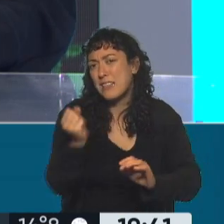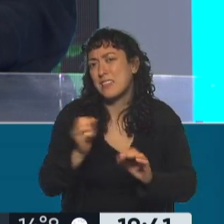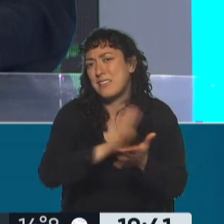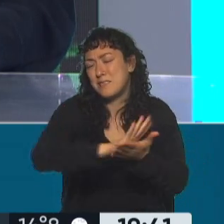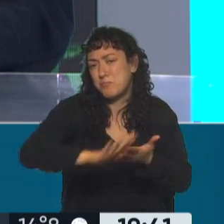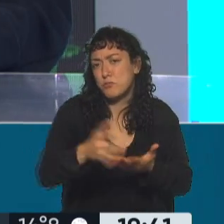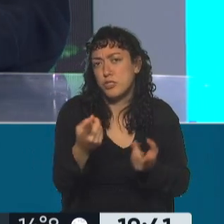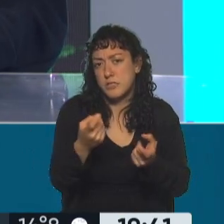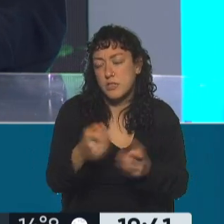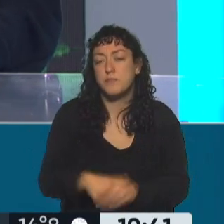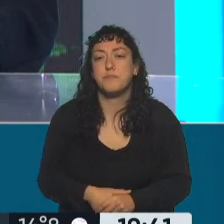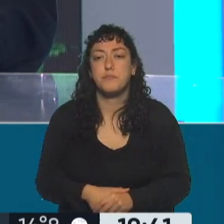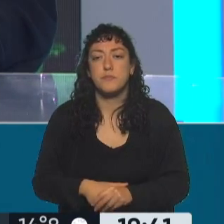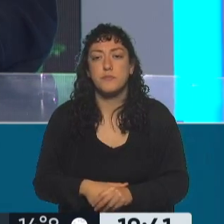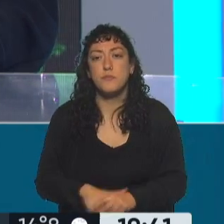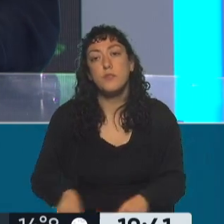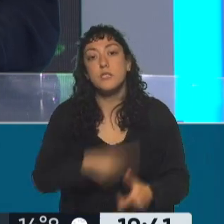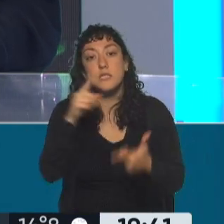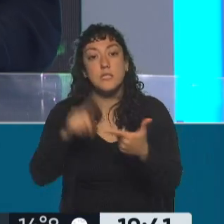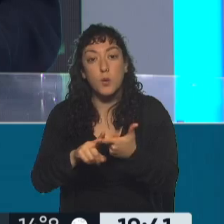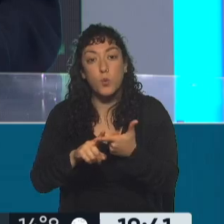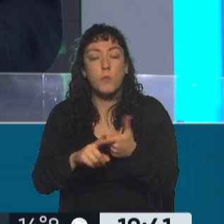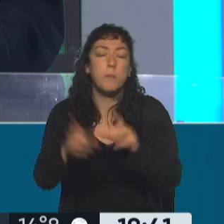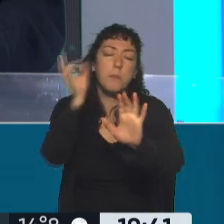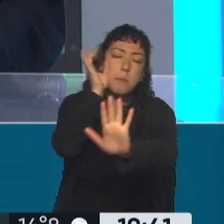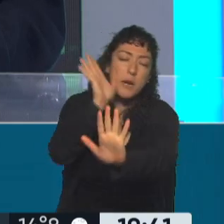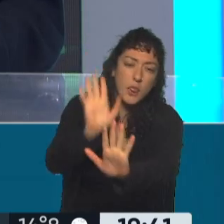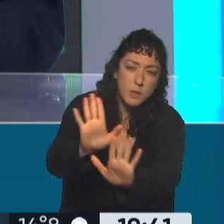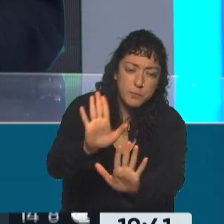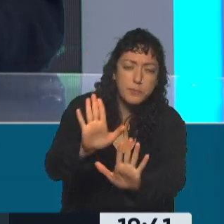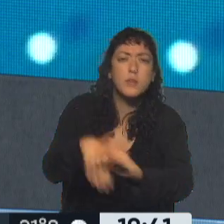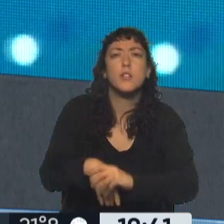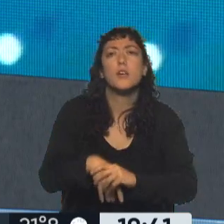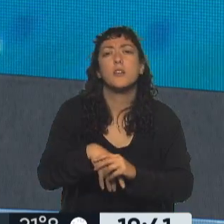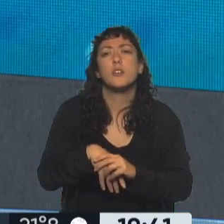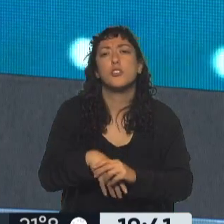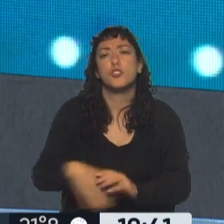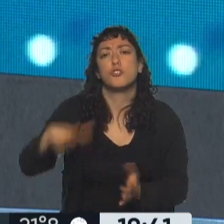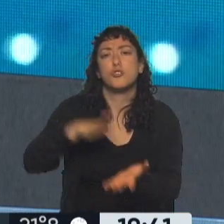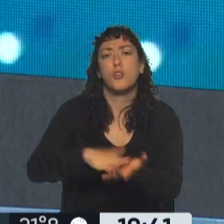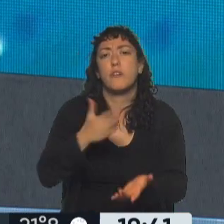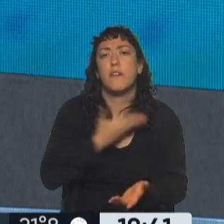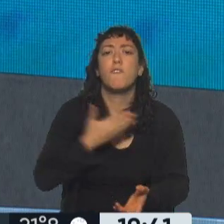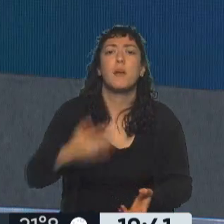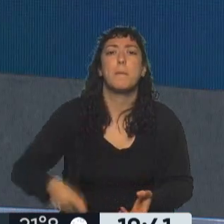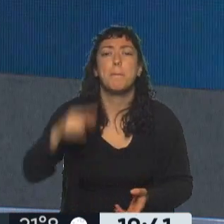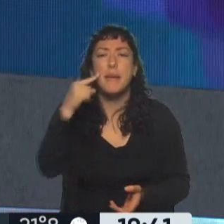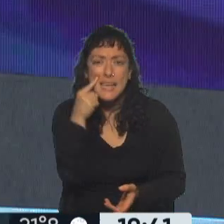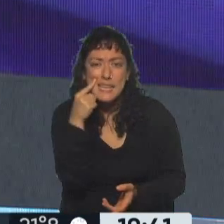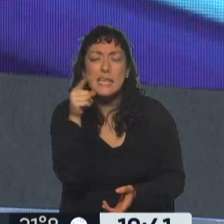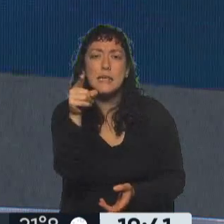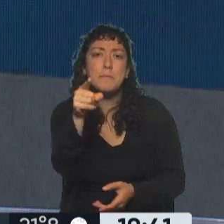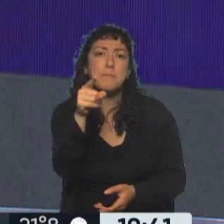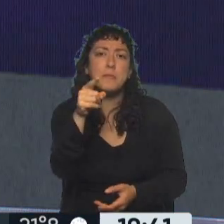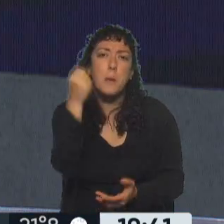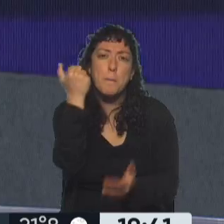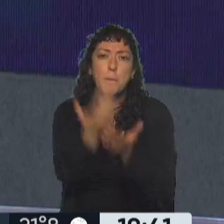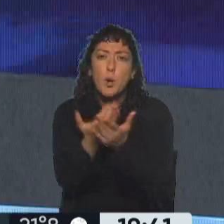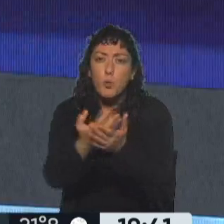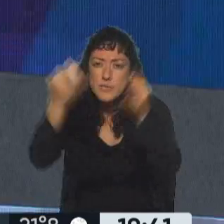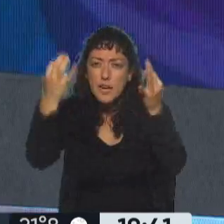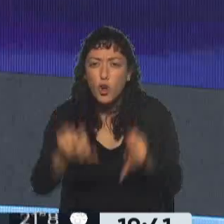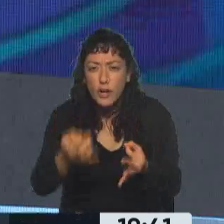a conservar todo lo que se hizo y mejorar. Destruyeron todo lo que se había hecho. No todo,